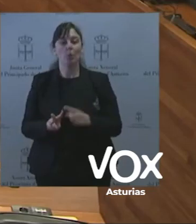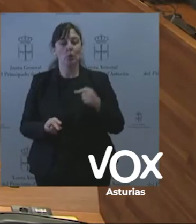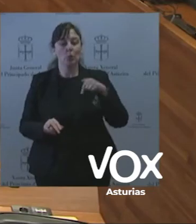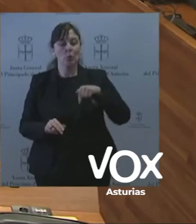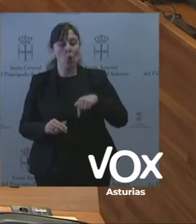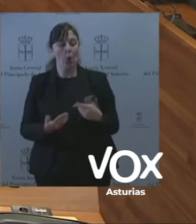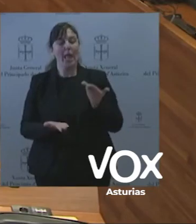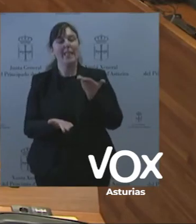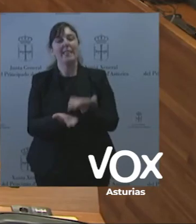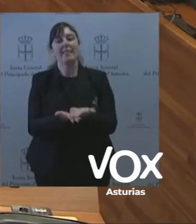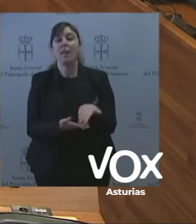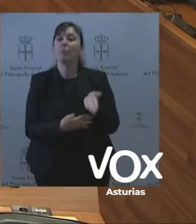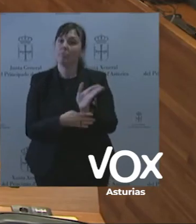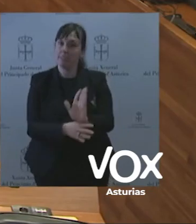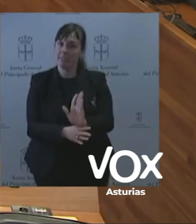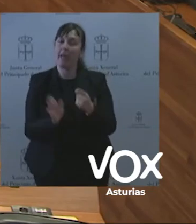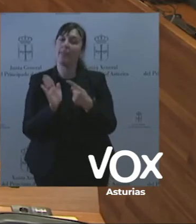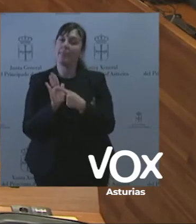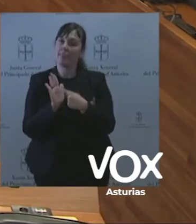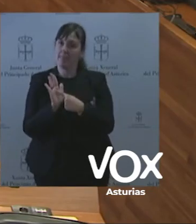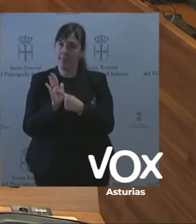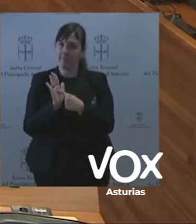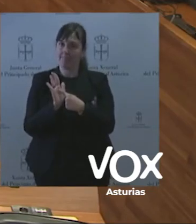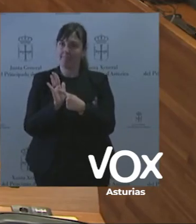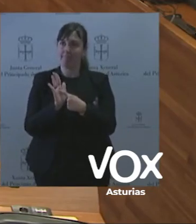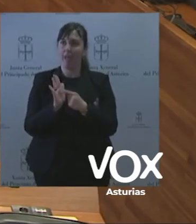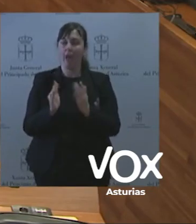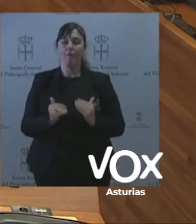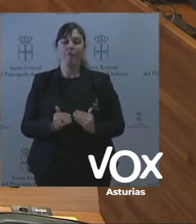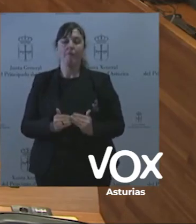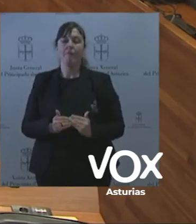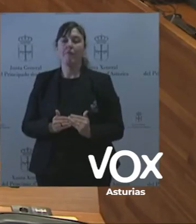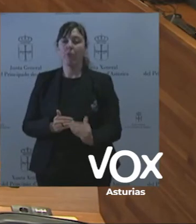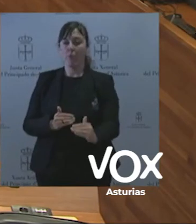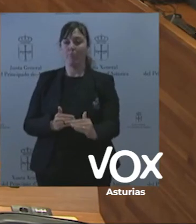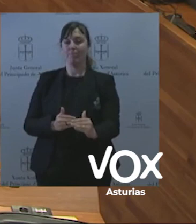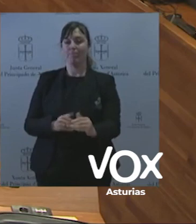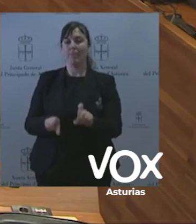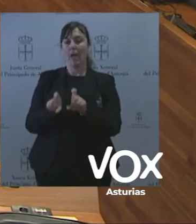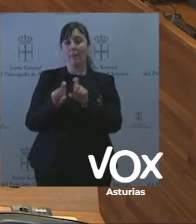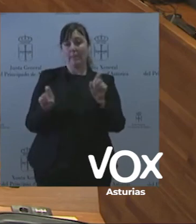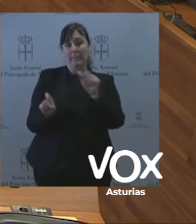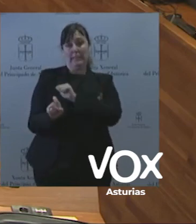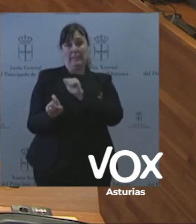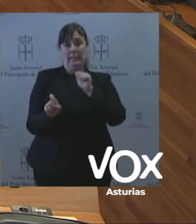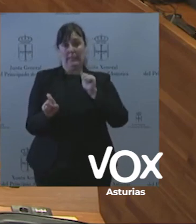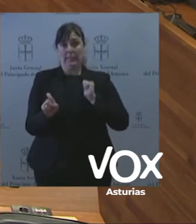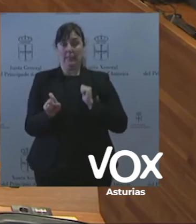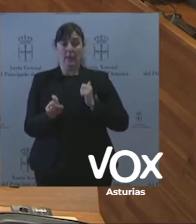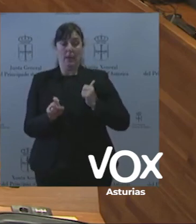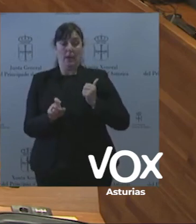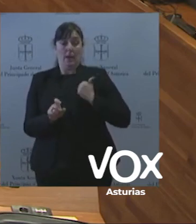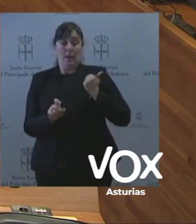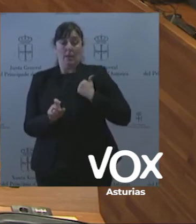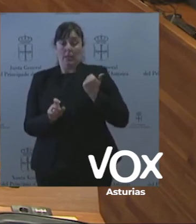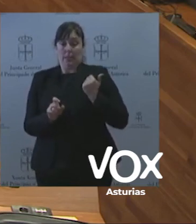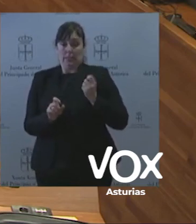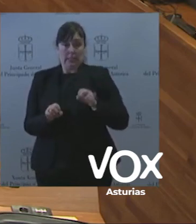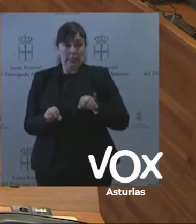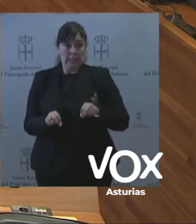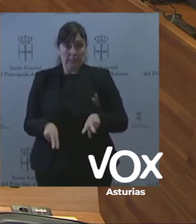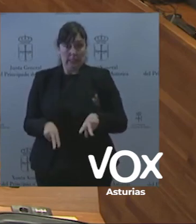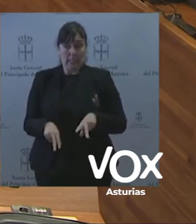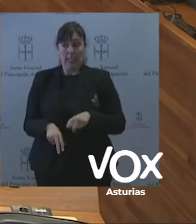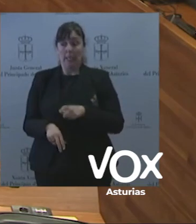ni perspectivas de futuro para los autónomos ni empleo para los trabajadores por cuenta ajena. Ese es el panorama terrible y desolador que